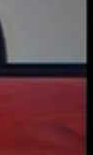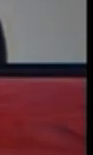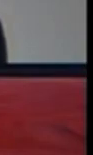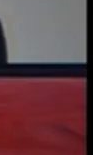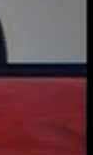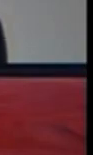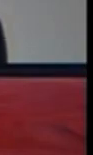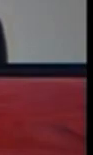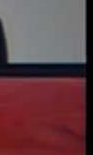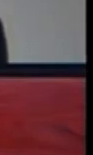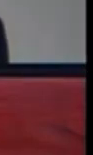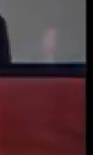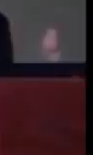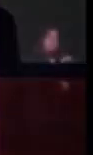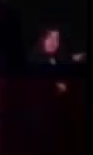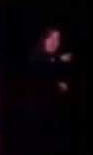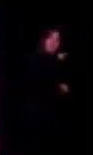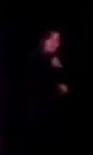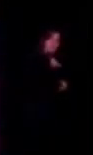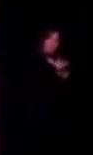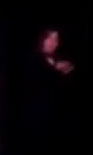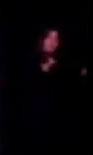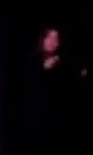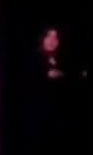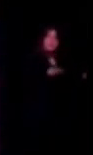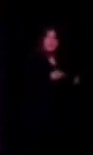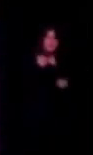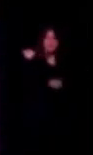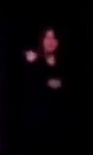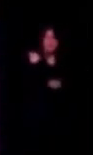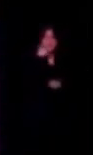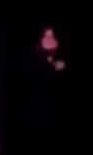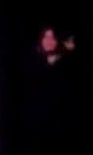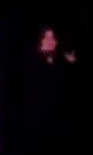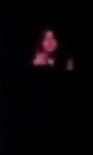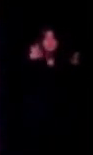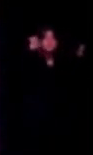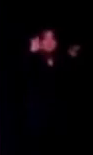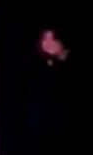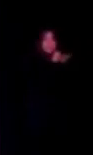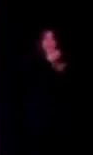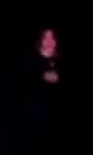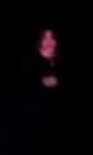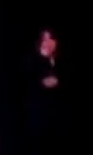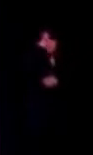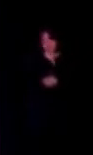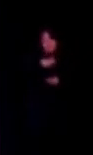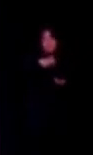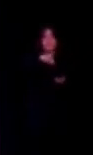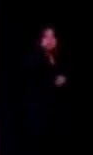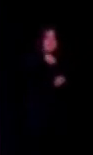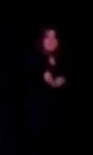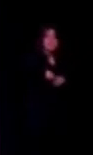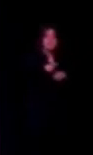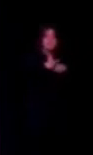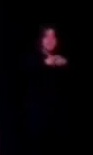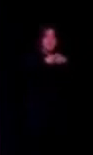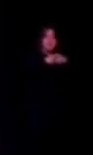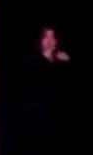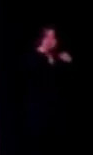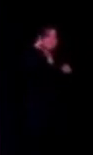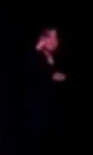de las personas. Y yo creo que todas las personas sabéis aquí cómo en experimentos educativos, en escuelas igualmente